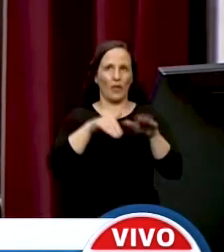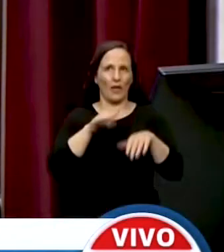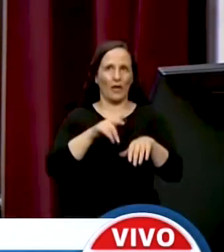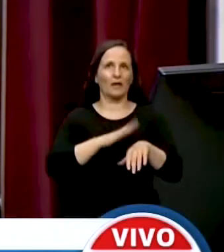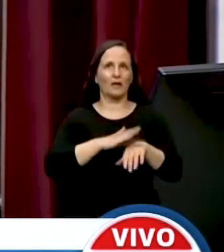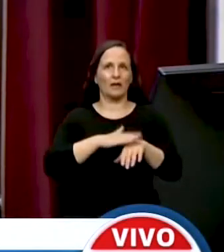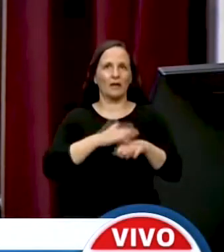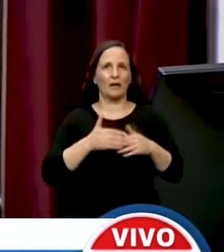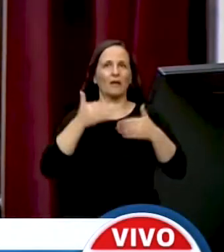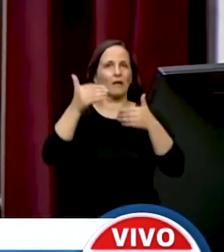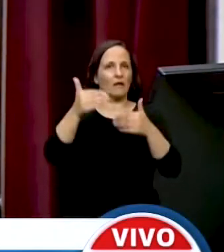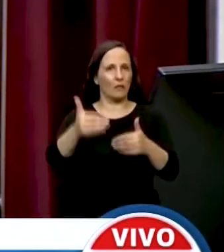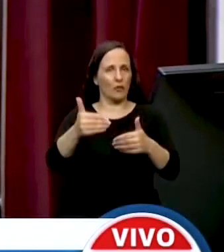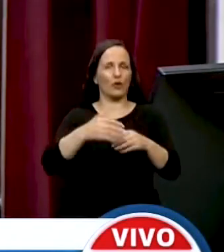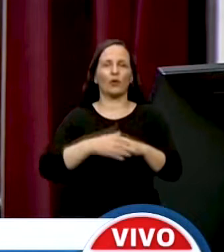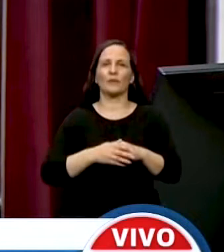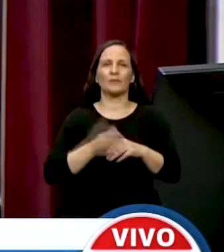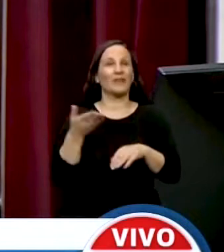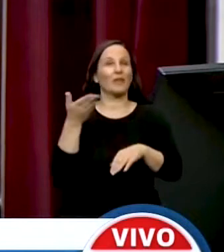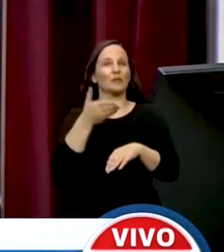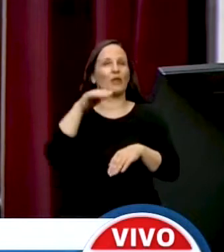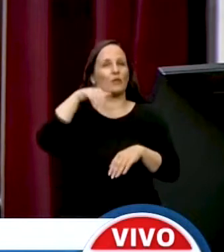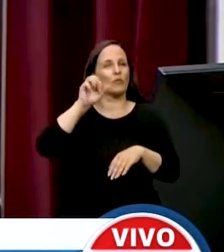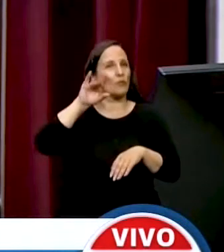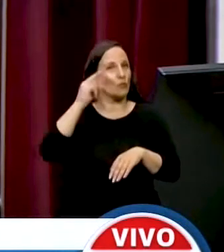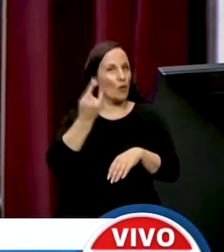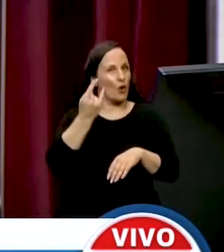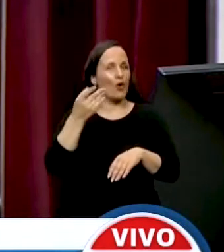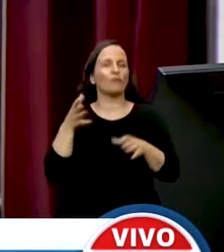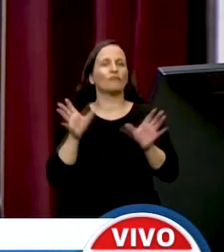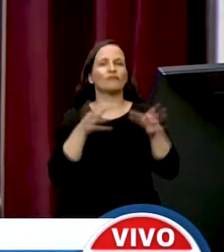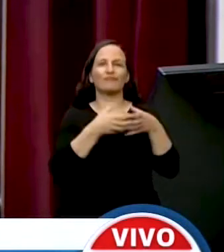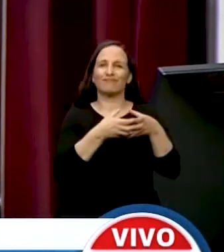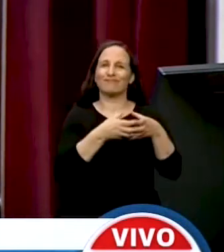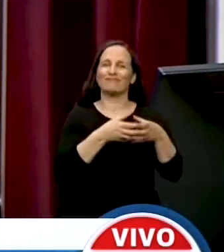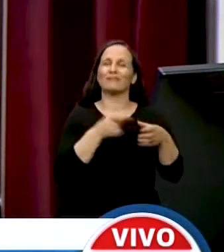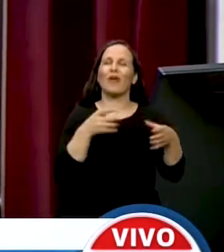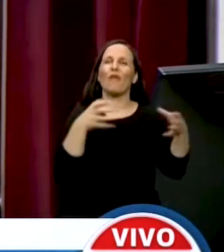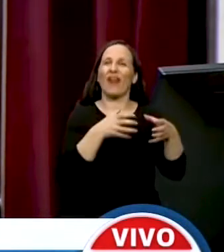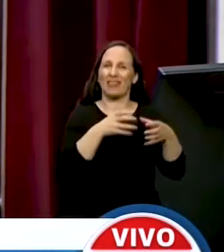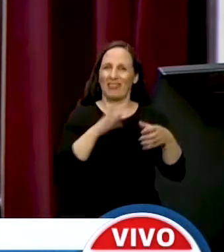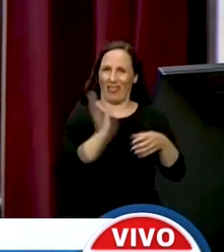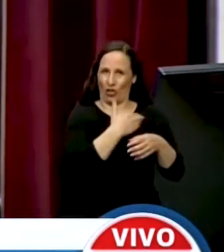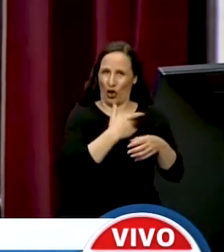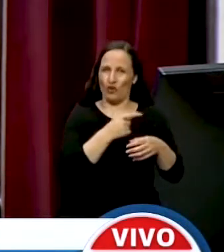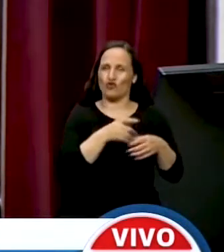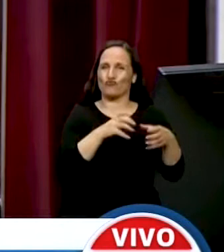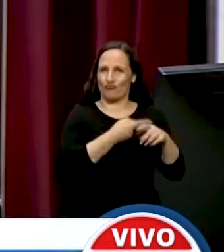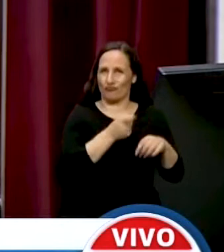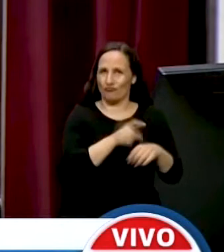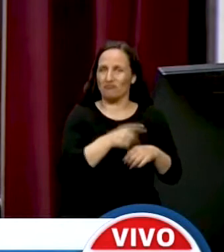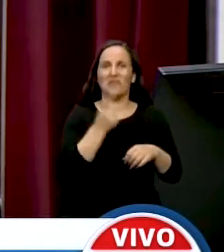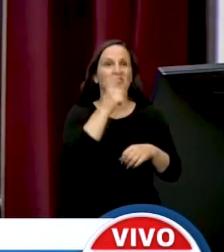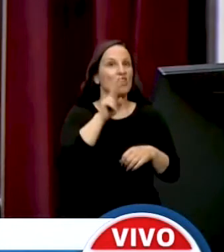recuperarse 10,4 tras TR años de severa recesión pero que este año ha perdido vigor en medio de un